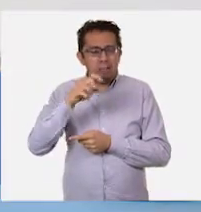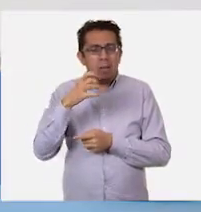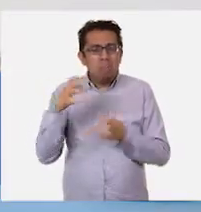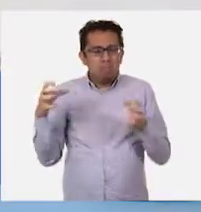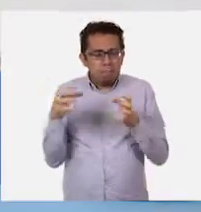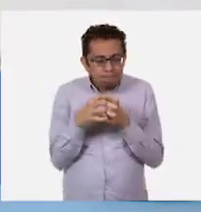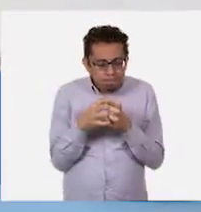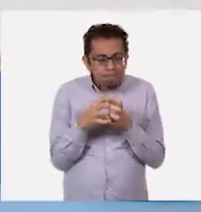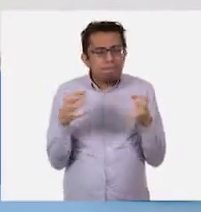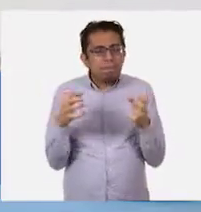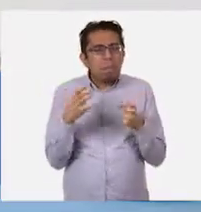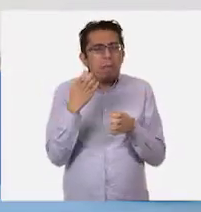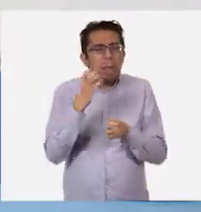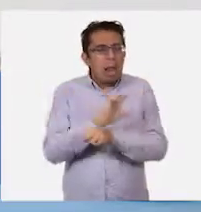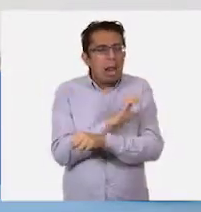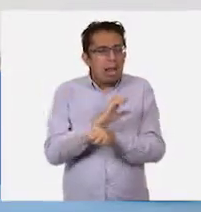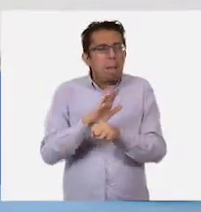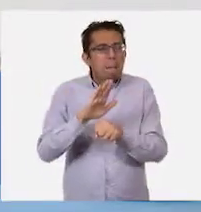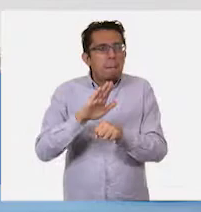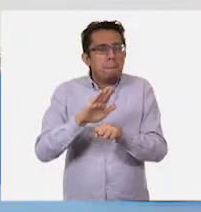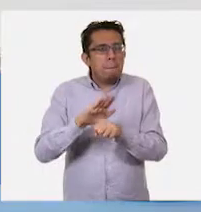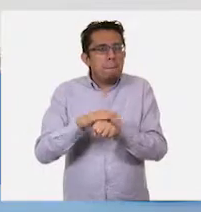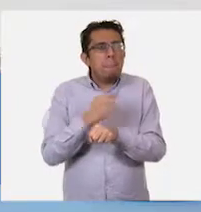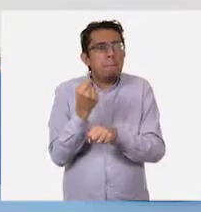¡Ay! De nuevo a tu turno, Jolisto. No.